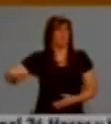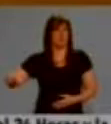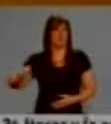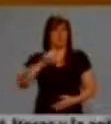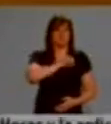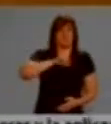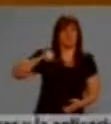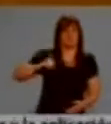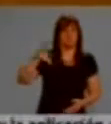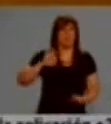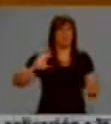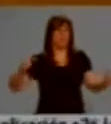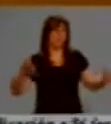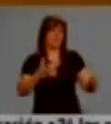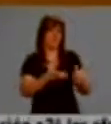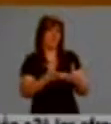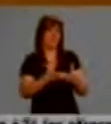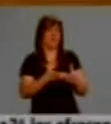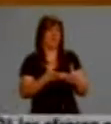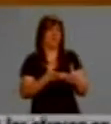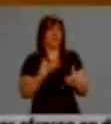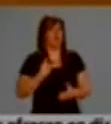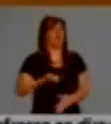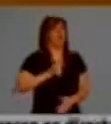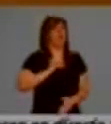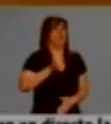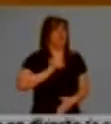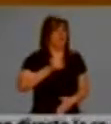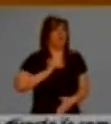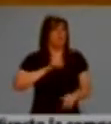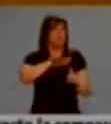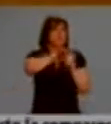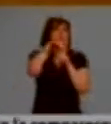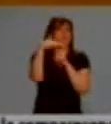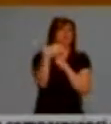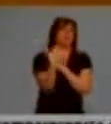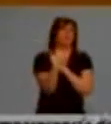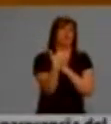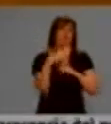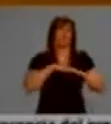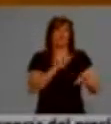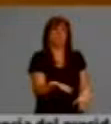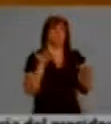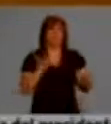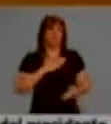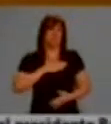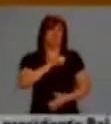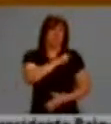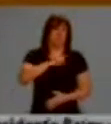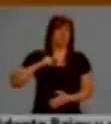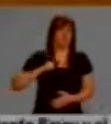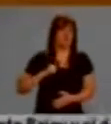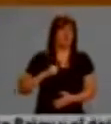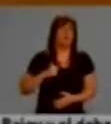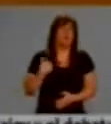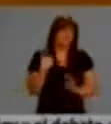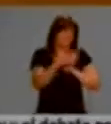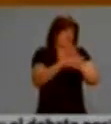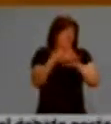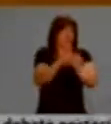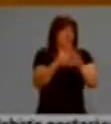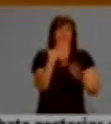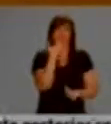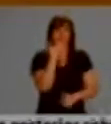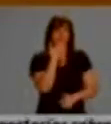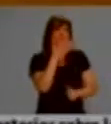individualmente o en grupo, han resuelto aprovechar la situación en su beneficio particular. Me refiero, entre